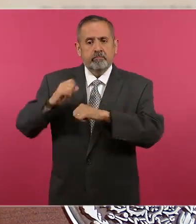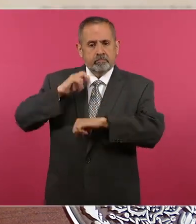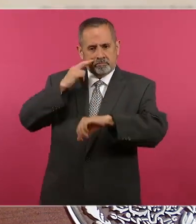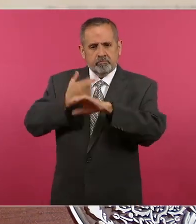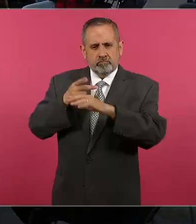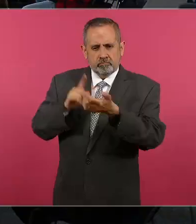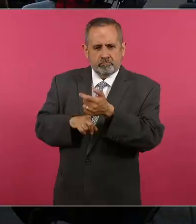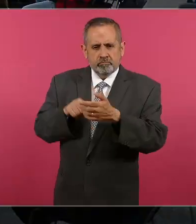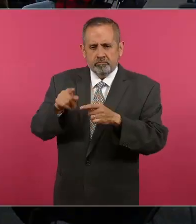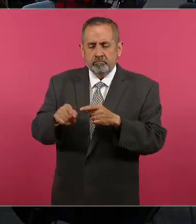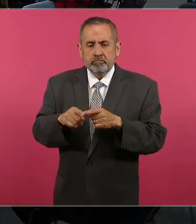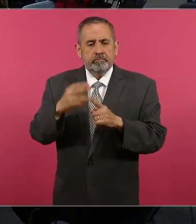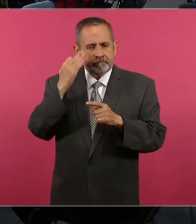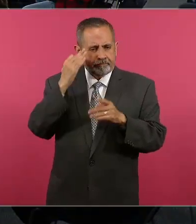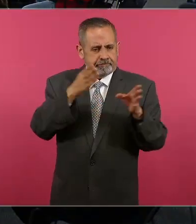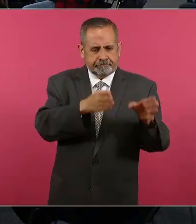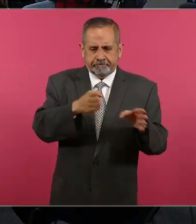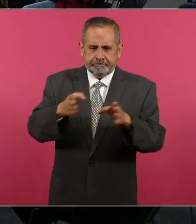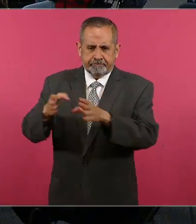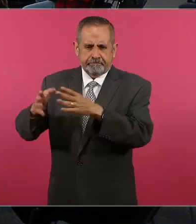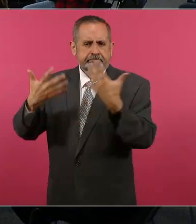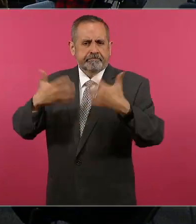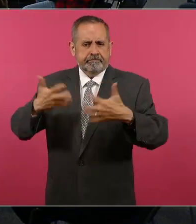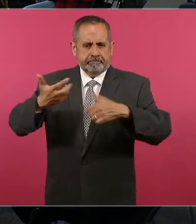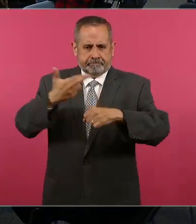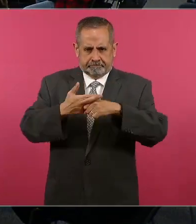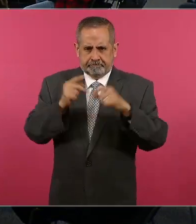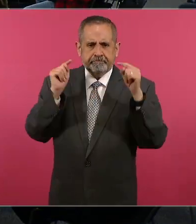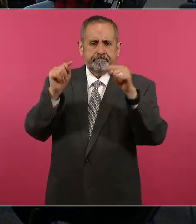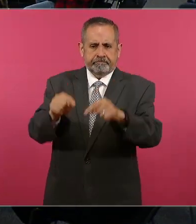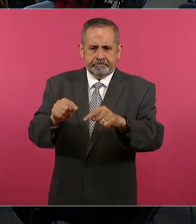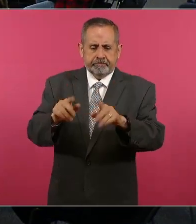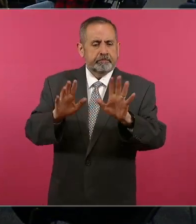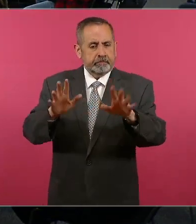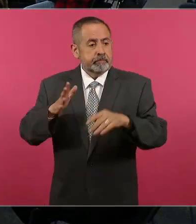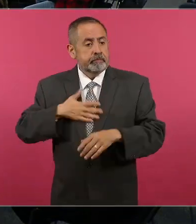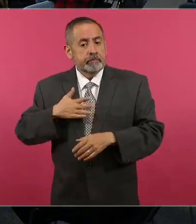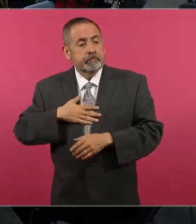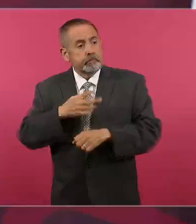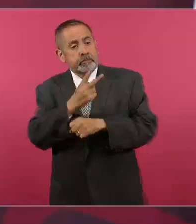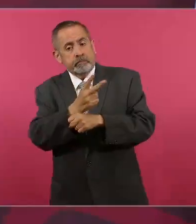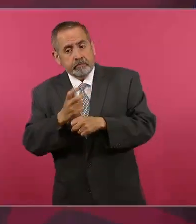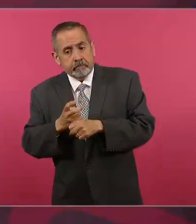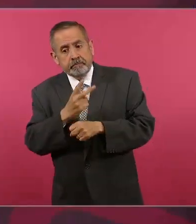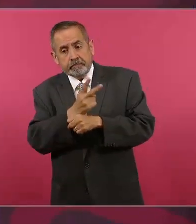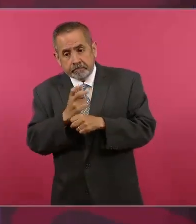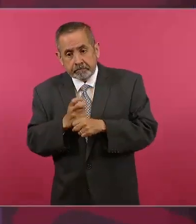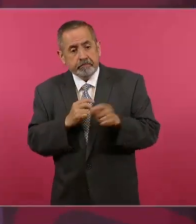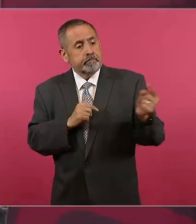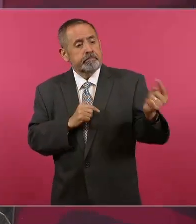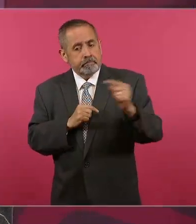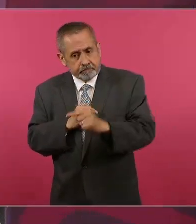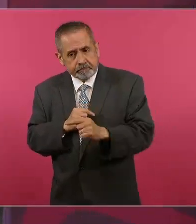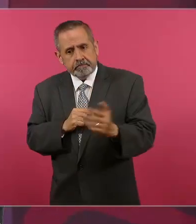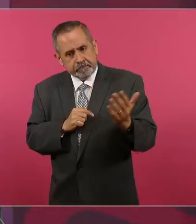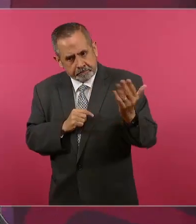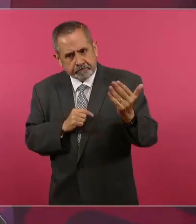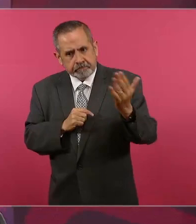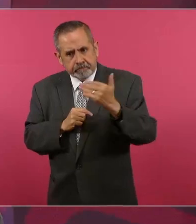encargados de los tramos por parte de las empresas, estoy invitando a los